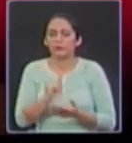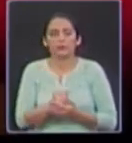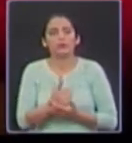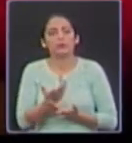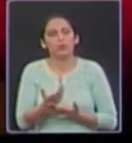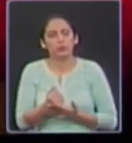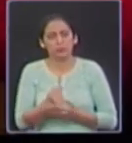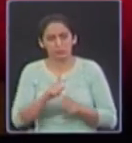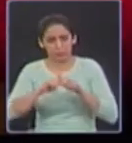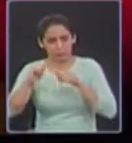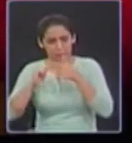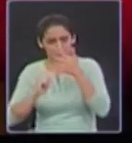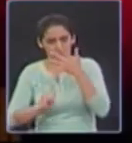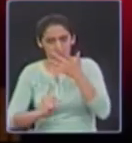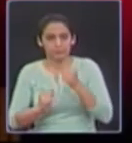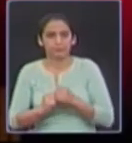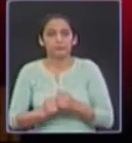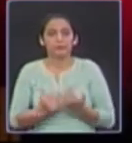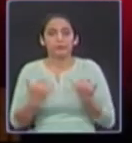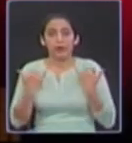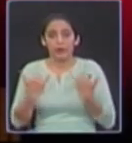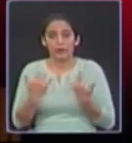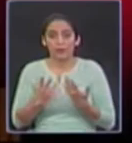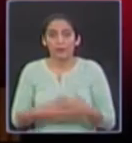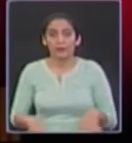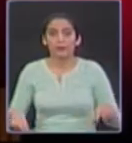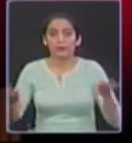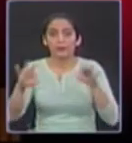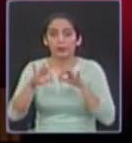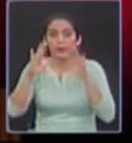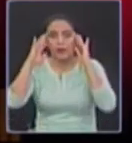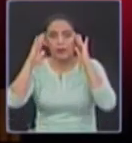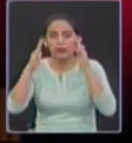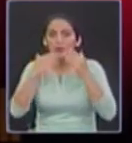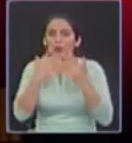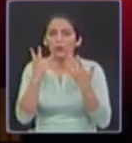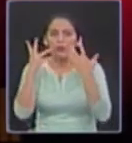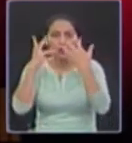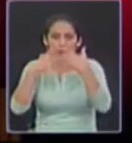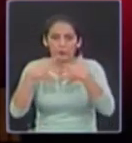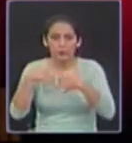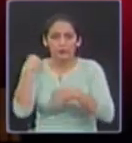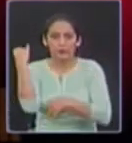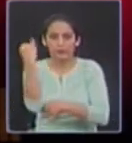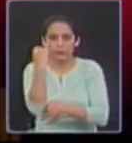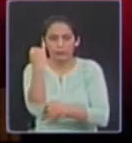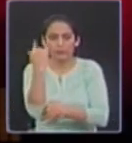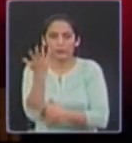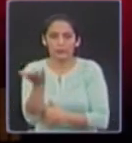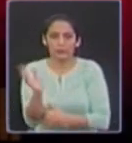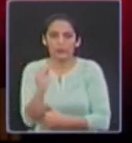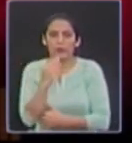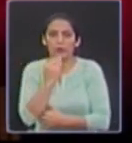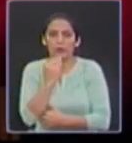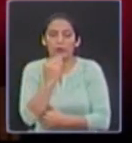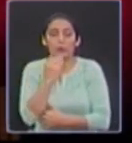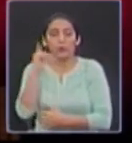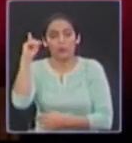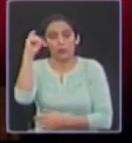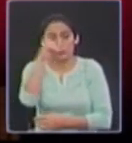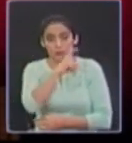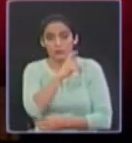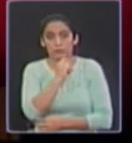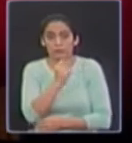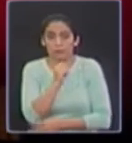las razones por las cuales el sector productivo nacional está en varios problemas económicos, tanto a nivel local como en el exterior, es por la falta de competitividad.